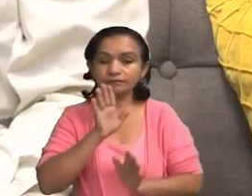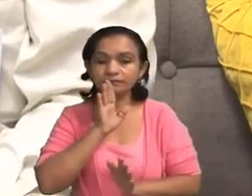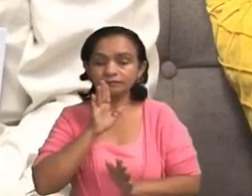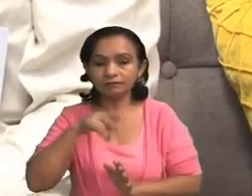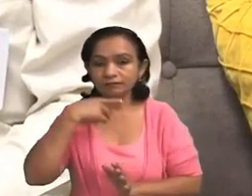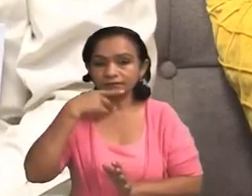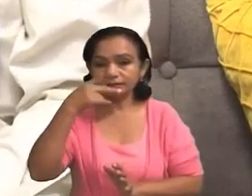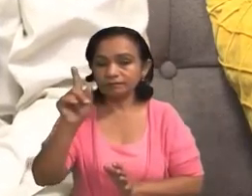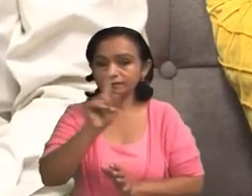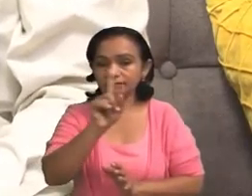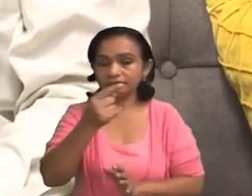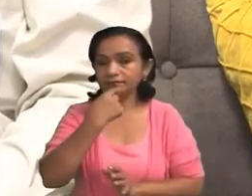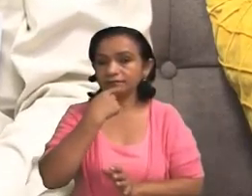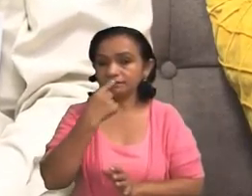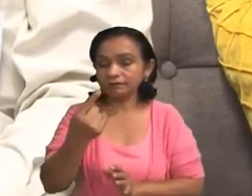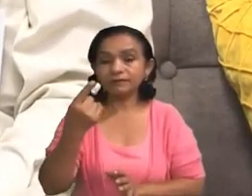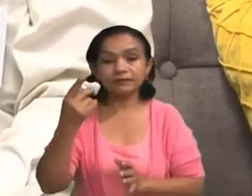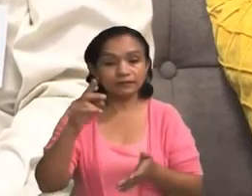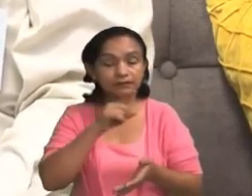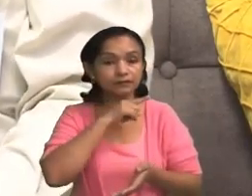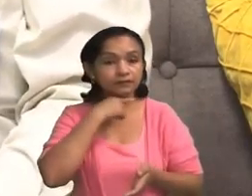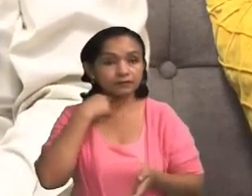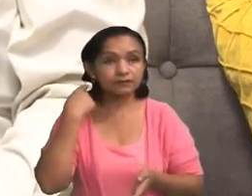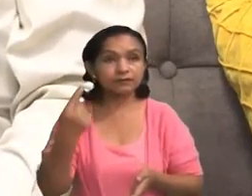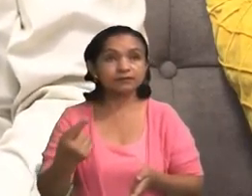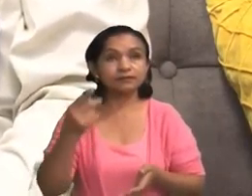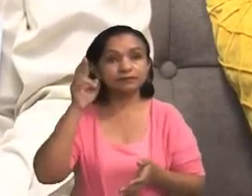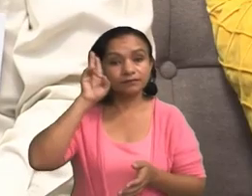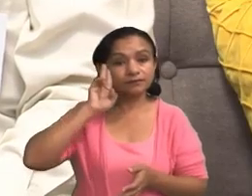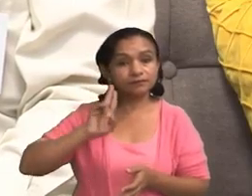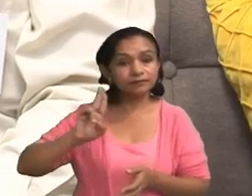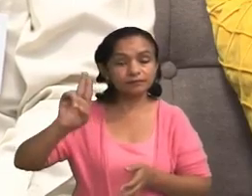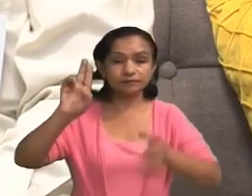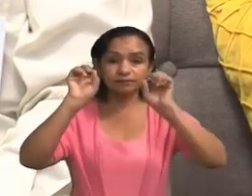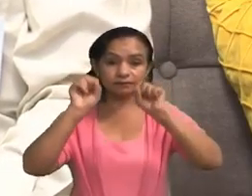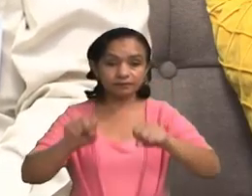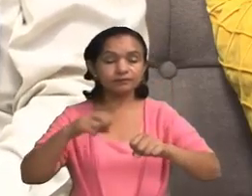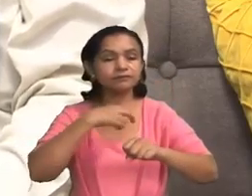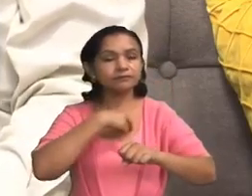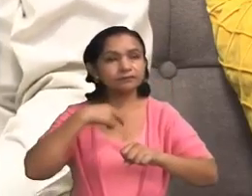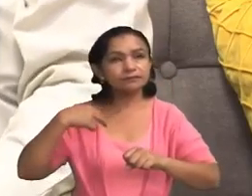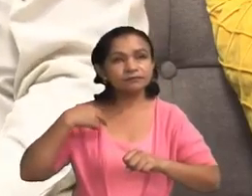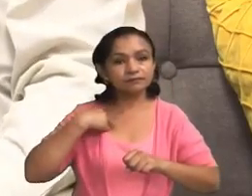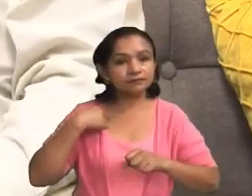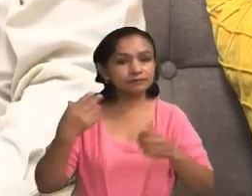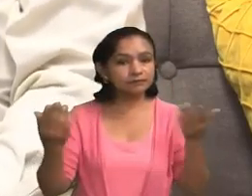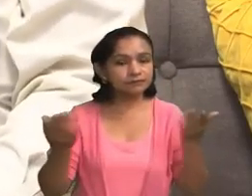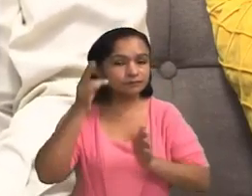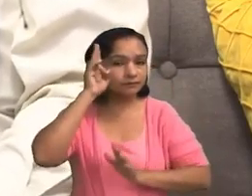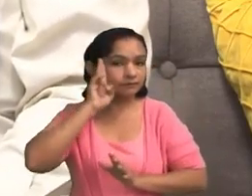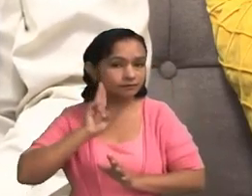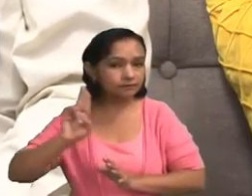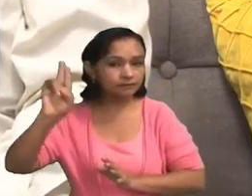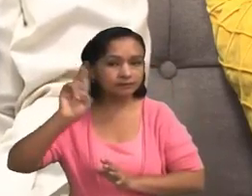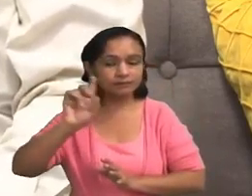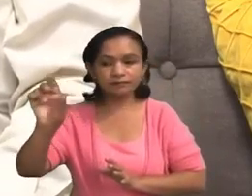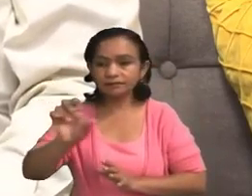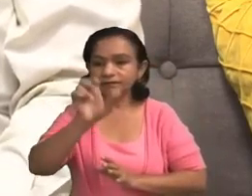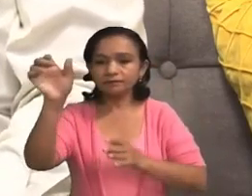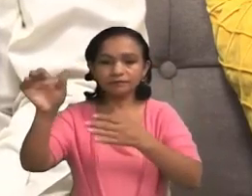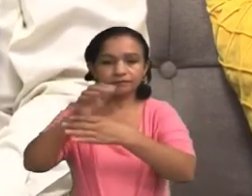hay que sustentarlo científicamente. Y entonces okay. la universidad ha podido hacer eso, no solamente la universidad, hay otras